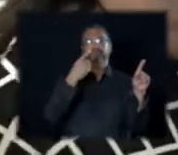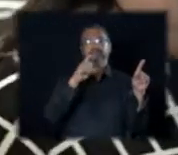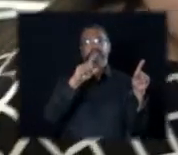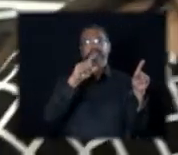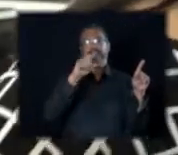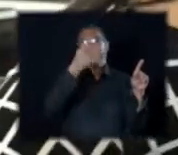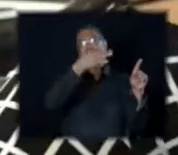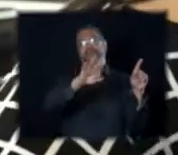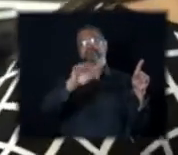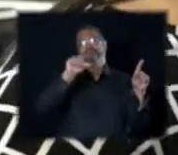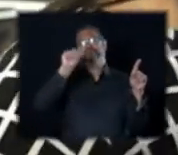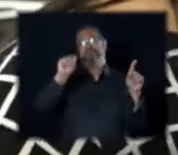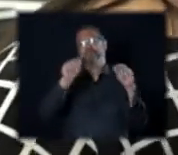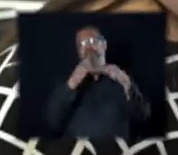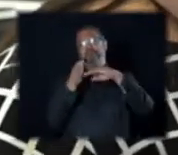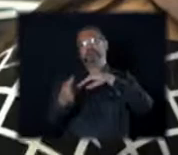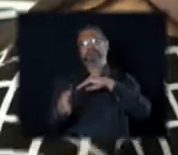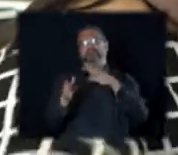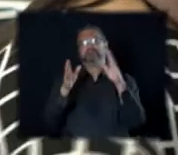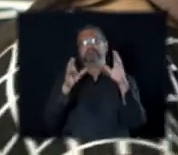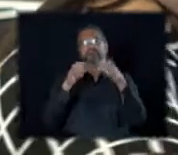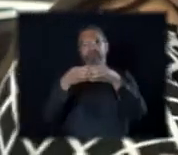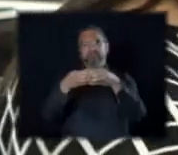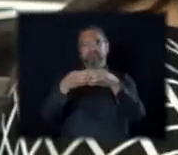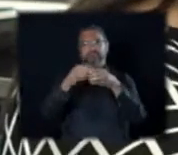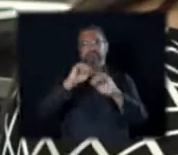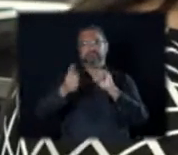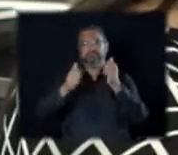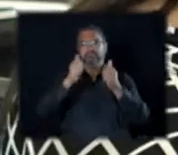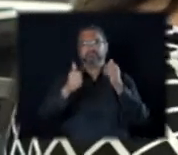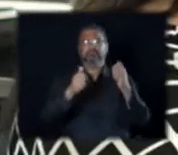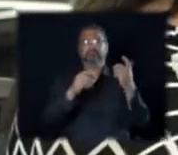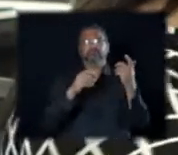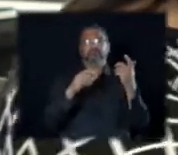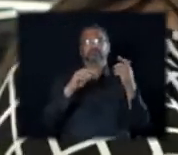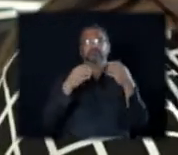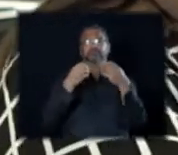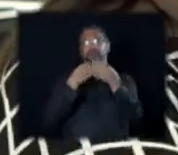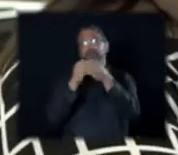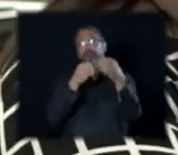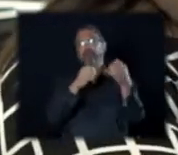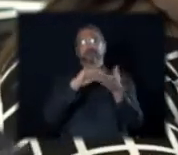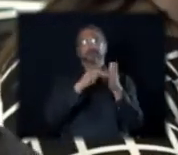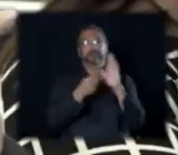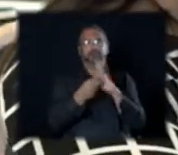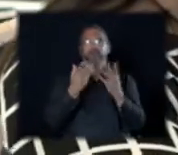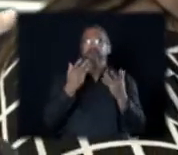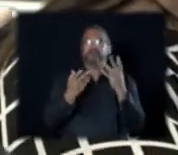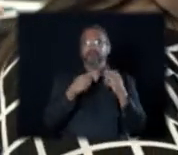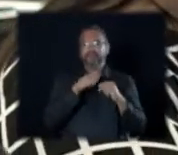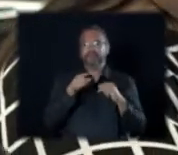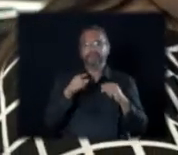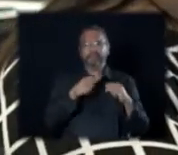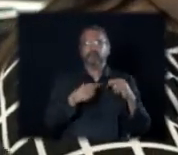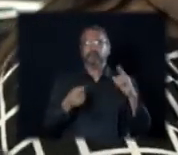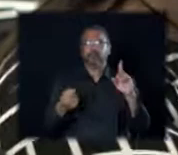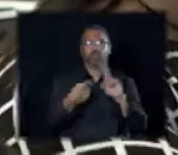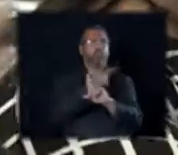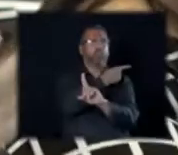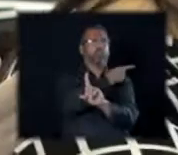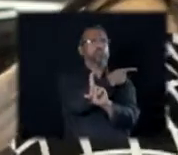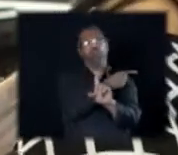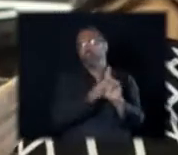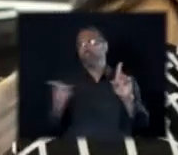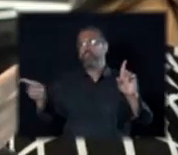de 1920, la legislatura de Puerto Rico comenzó también con la mala práctica de